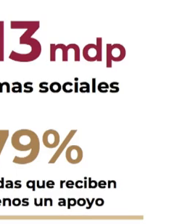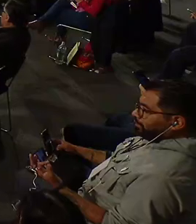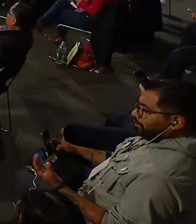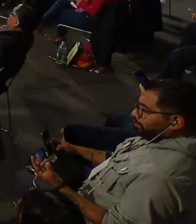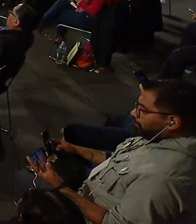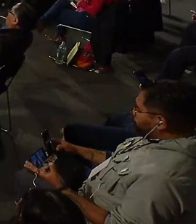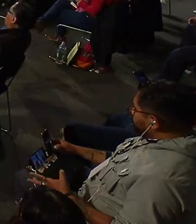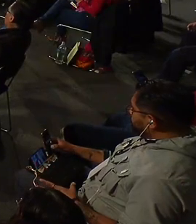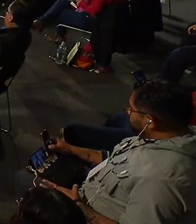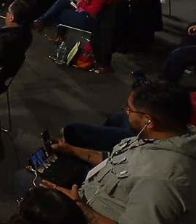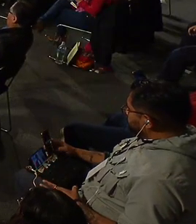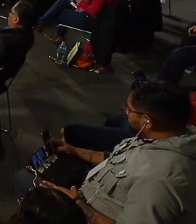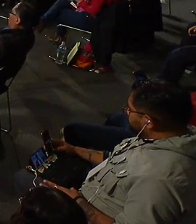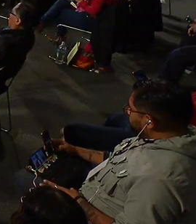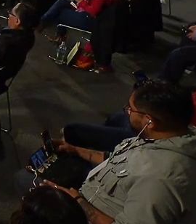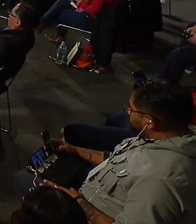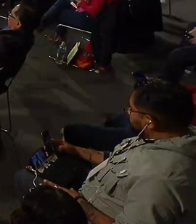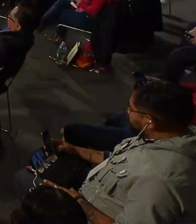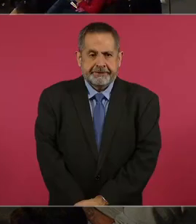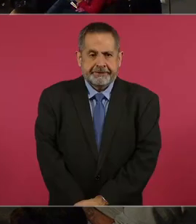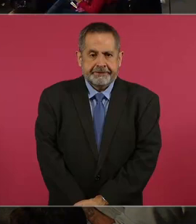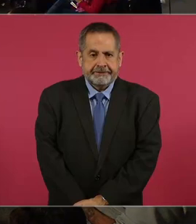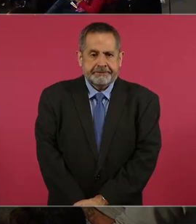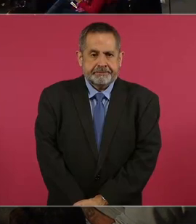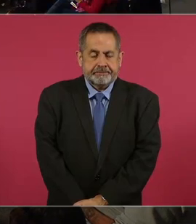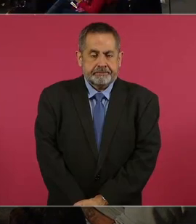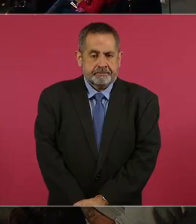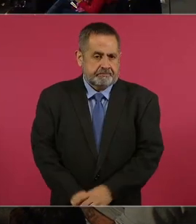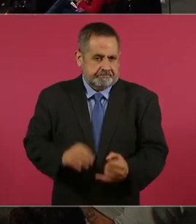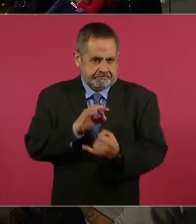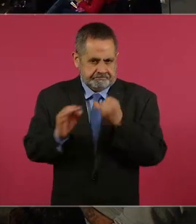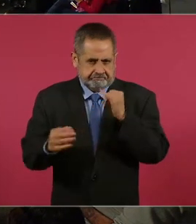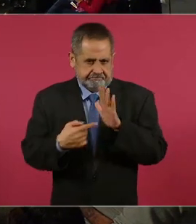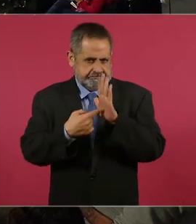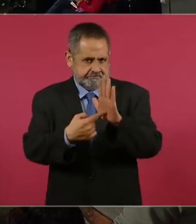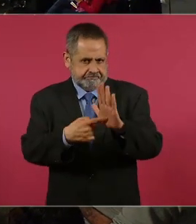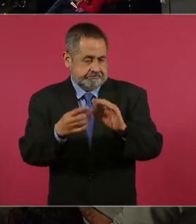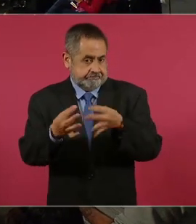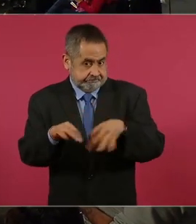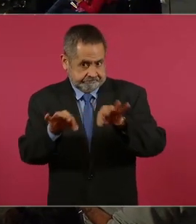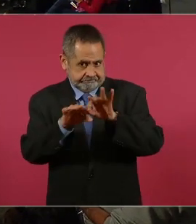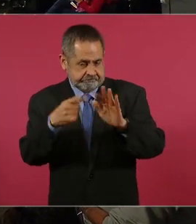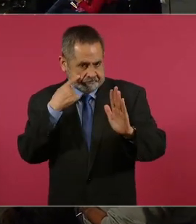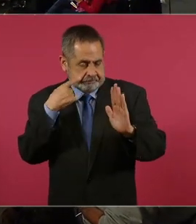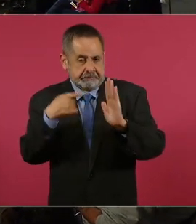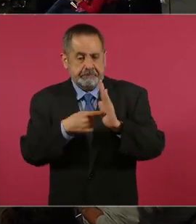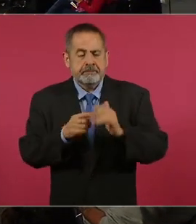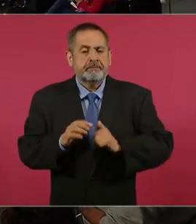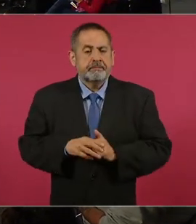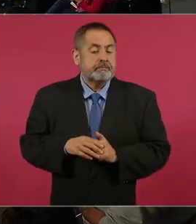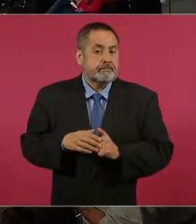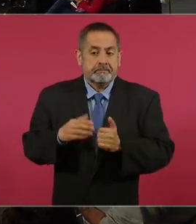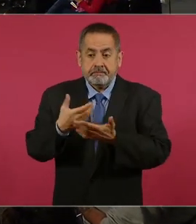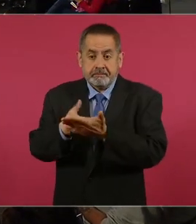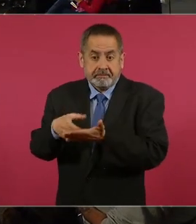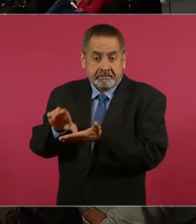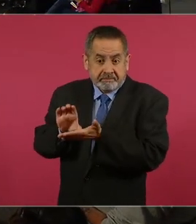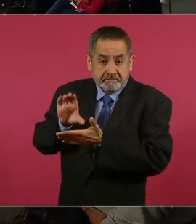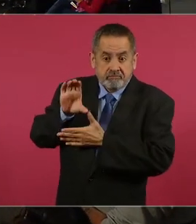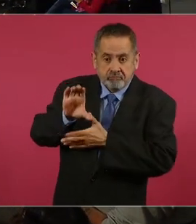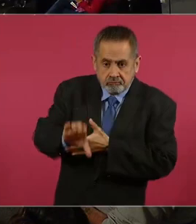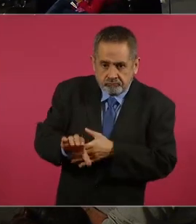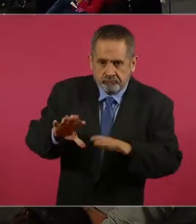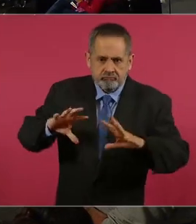totalidad de su presupuesto. Por último, compartir un dato muy importante, que considerando la inversión de